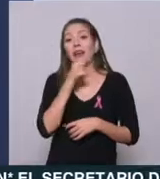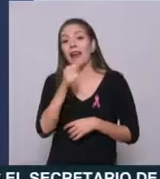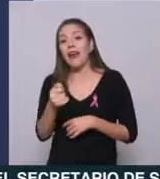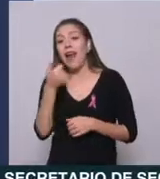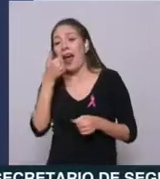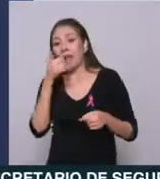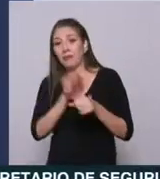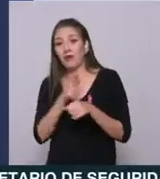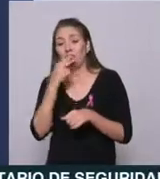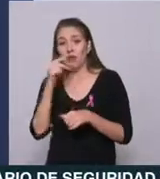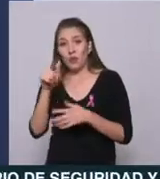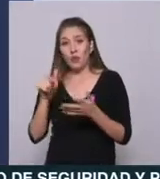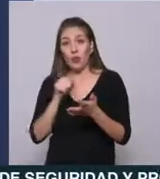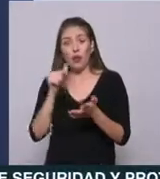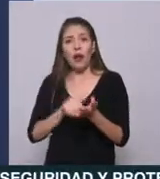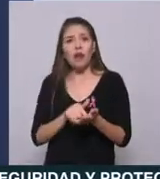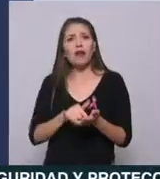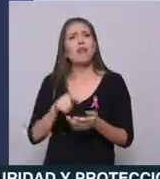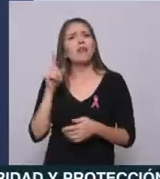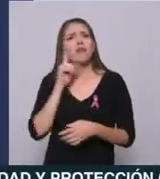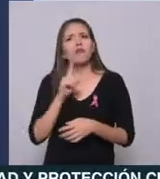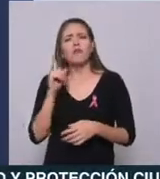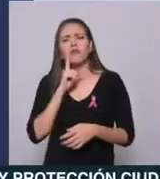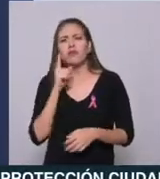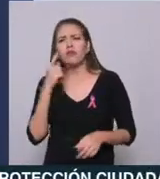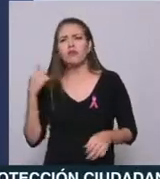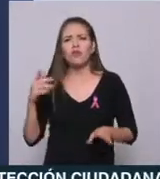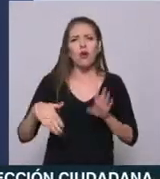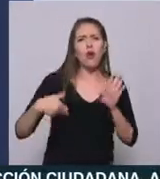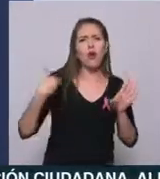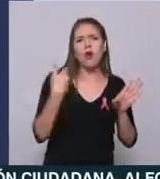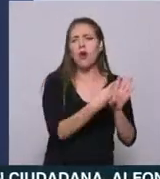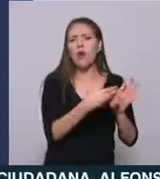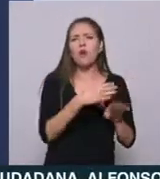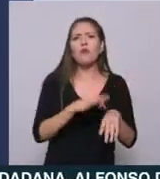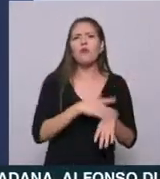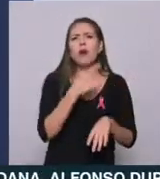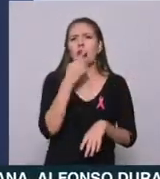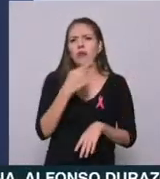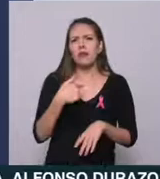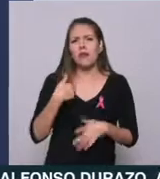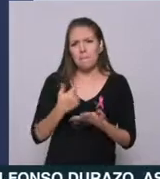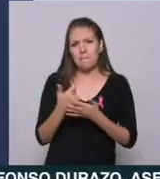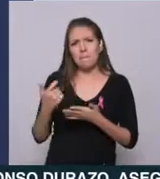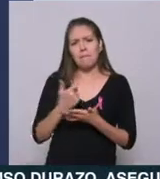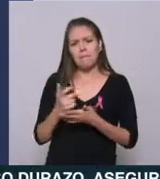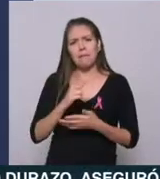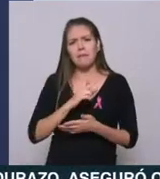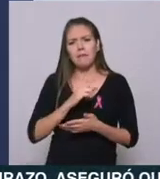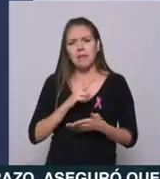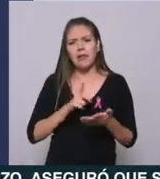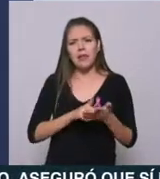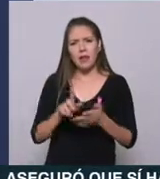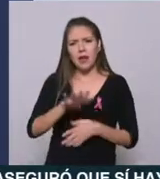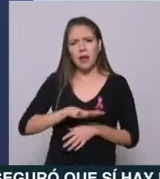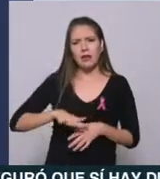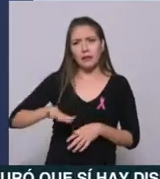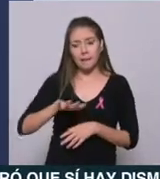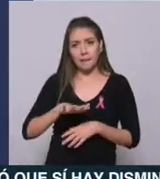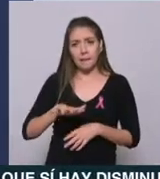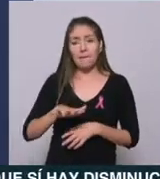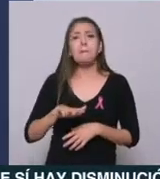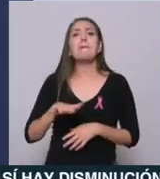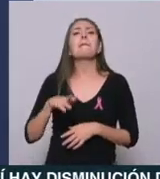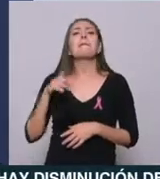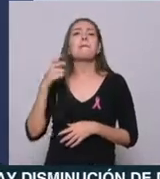fueron agredidos por una mujer que presuntamente se encarga de cobrar derechos por uso de suelo a locatarios. Para hablarnos de lo ocurrido, damos la bienvenida en